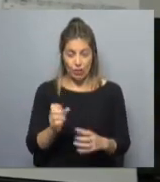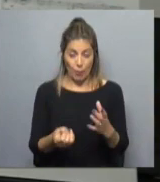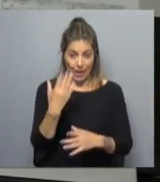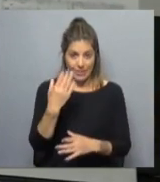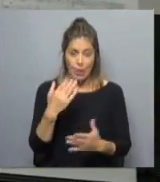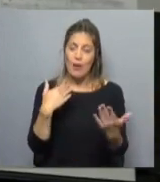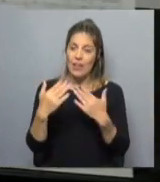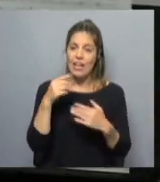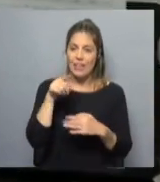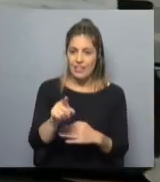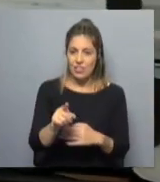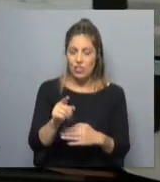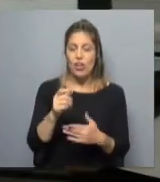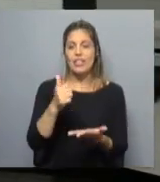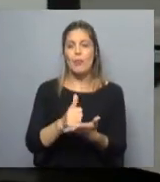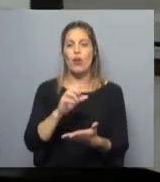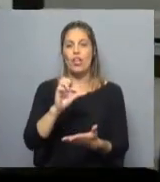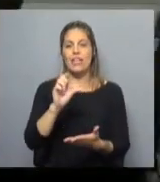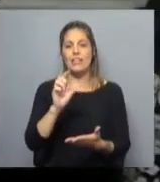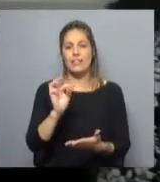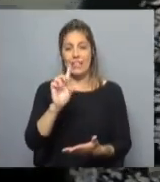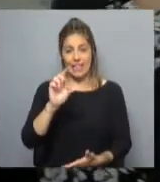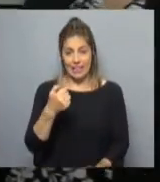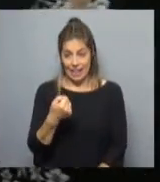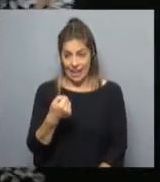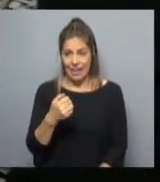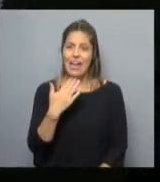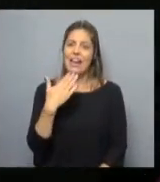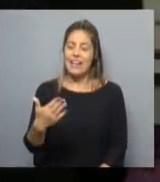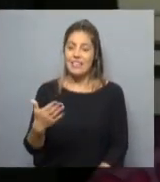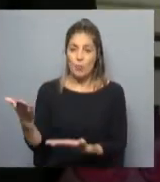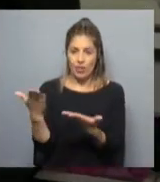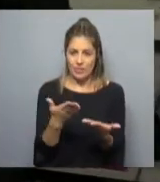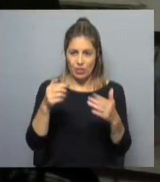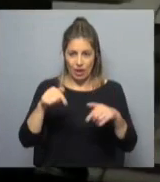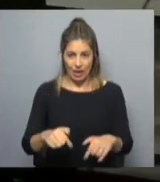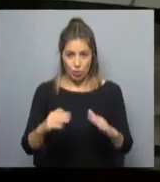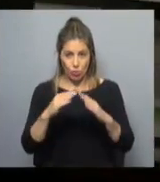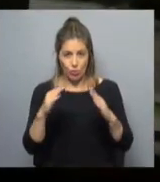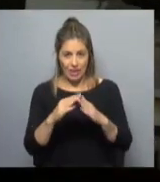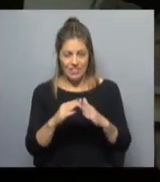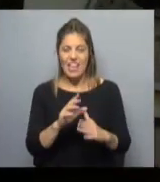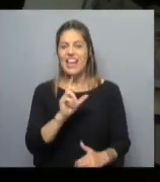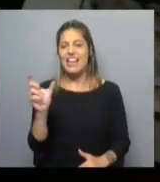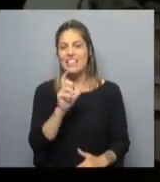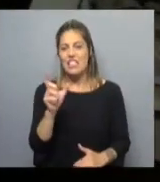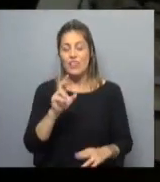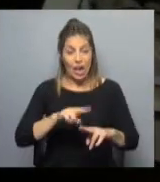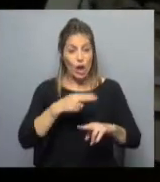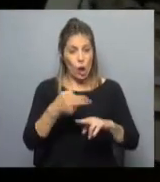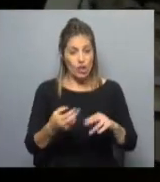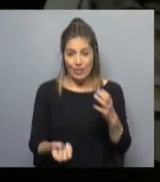hablar de ello estamos con Estela Mañone. Estela, gracias por recibirnos acá en tu casa. Bueno, ¿qué significa que esto se vuelva a